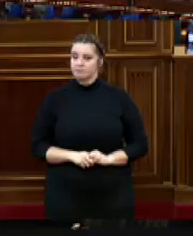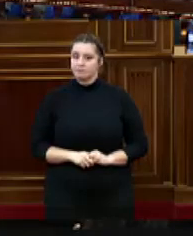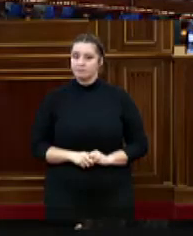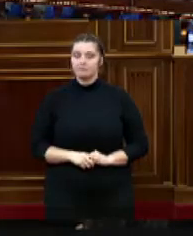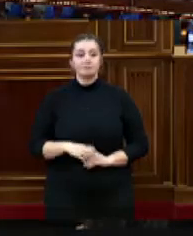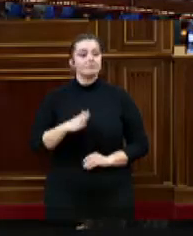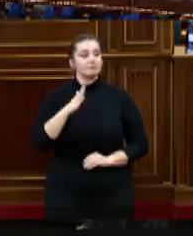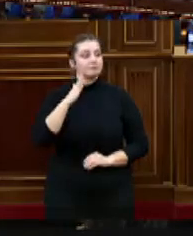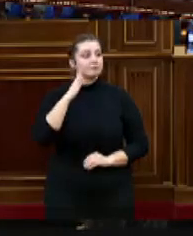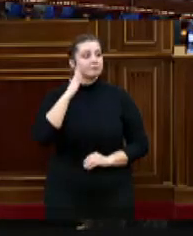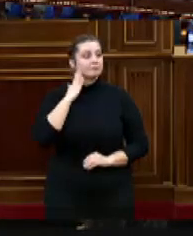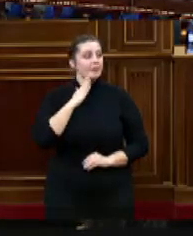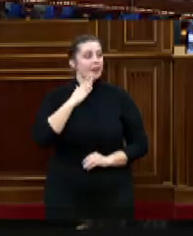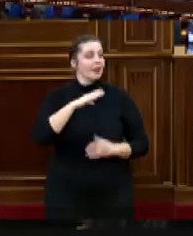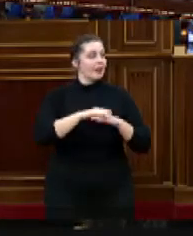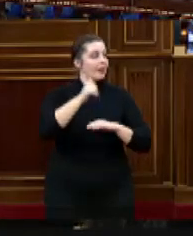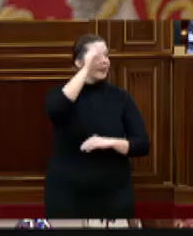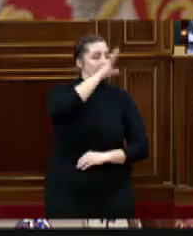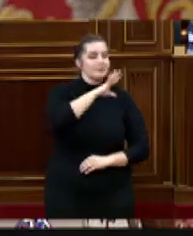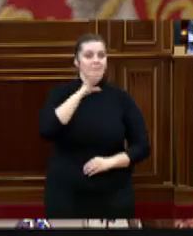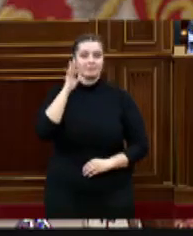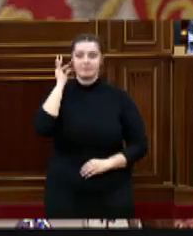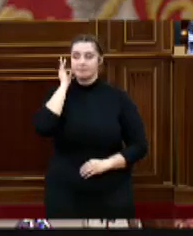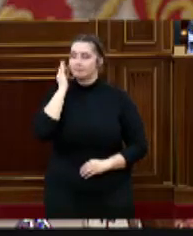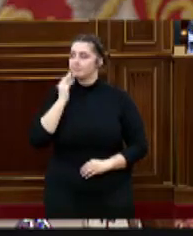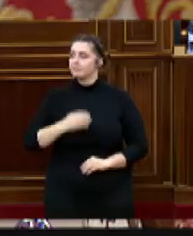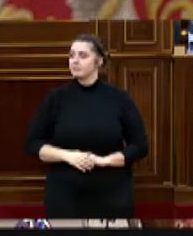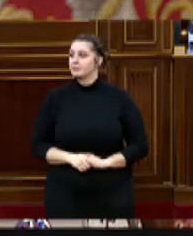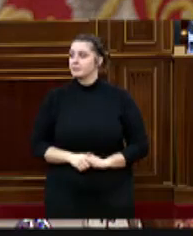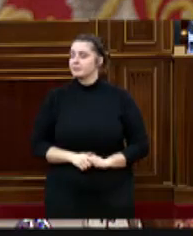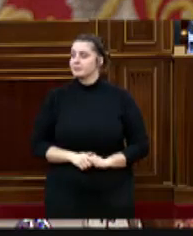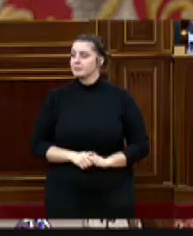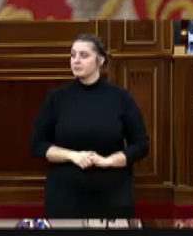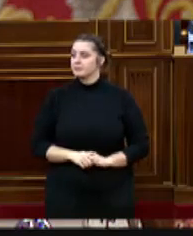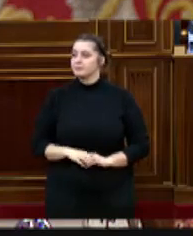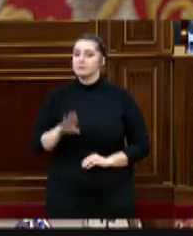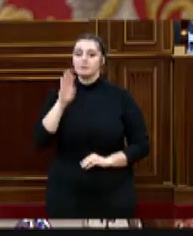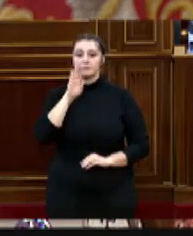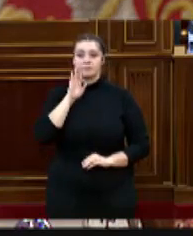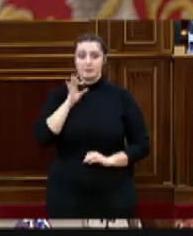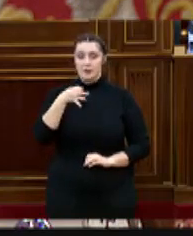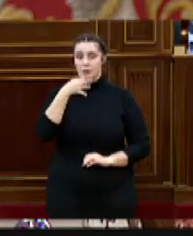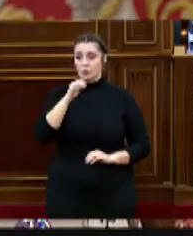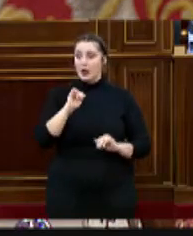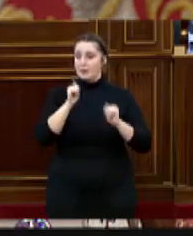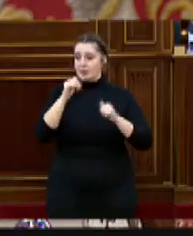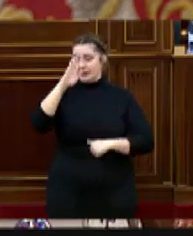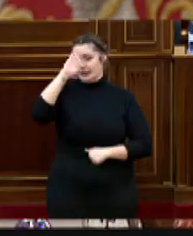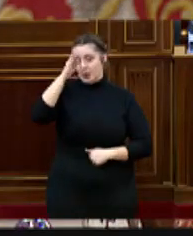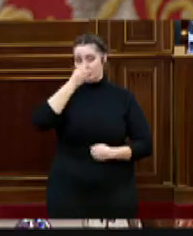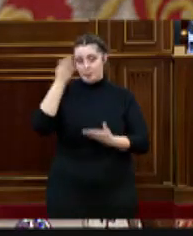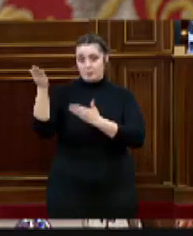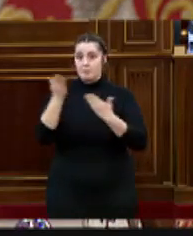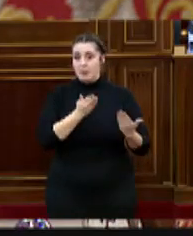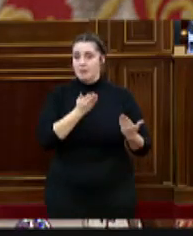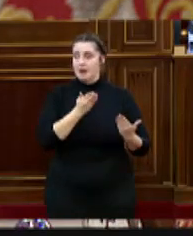queridas amigas y queridos amigos les decía en mis primeras palabras de saludo y de bienvenida